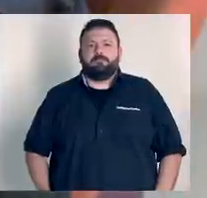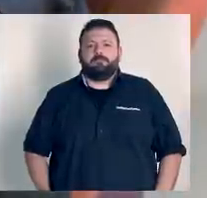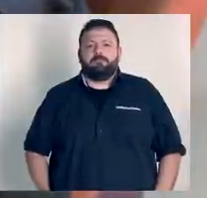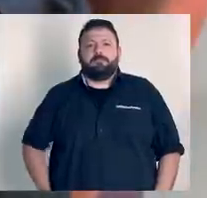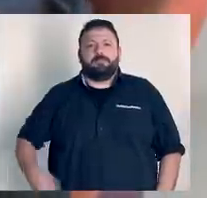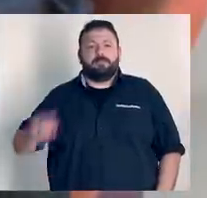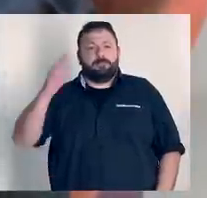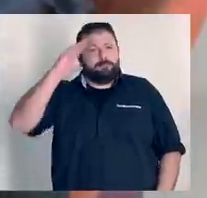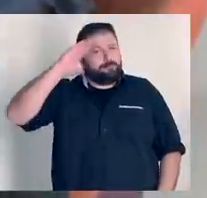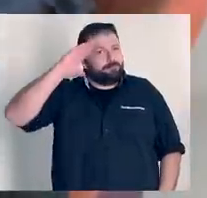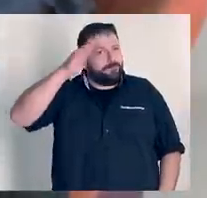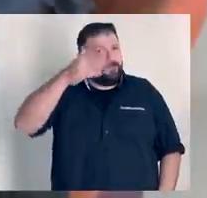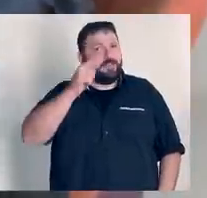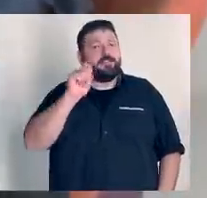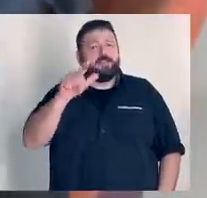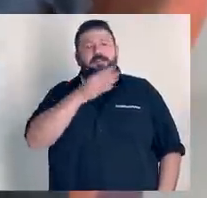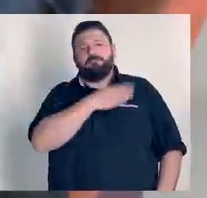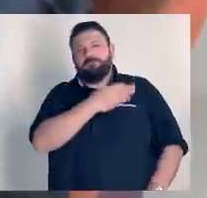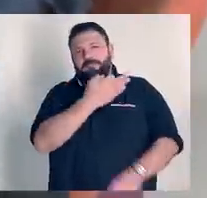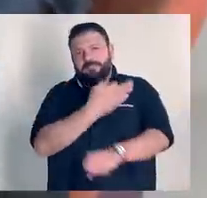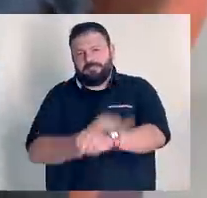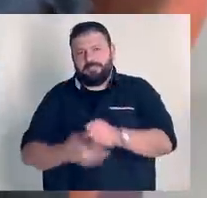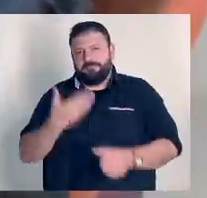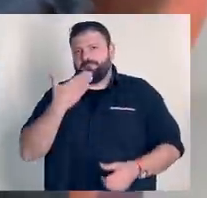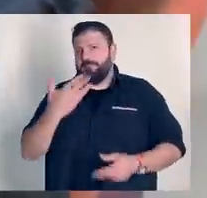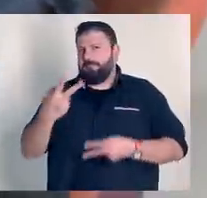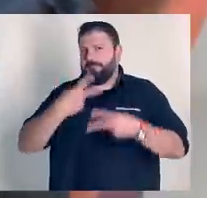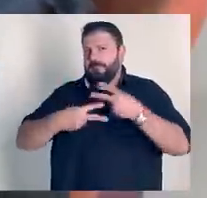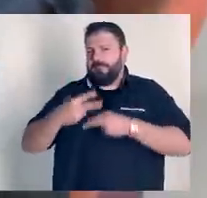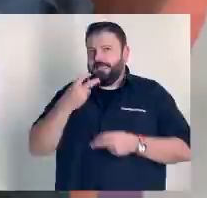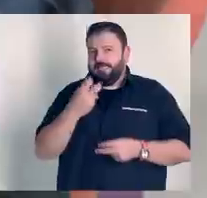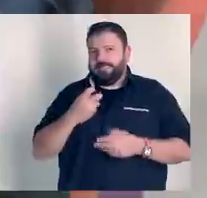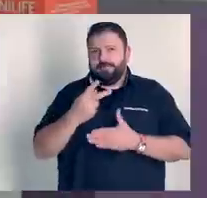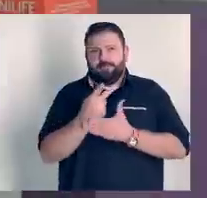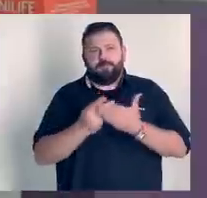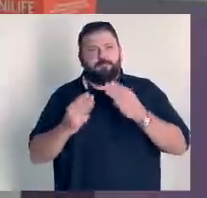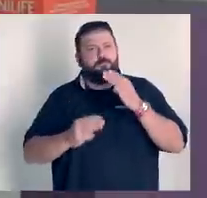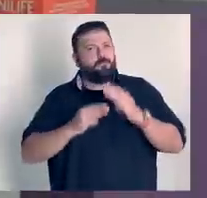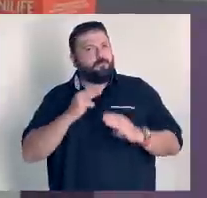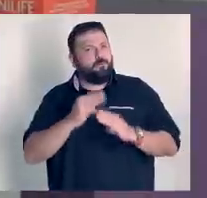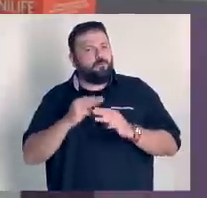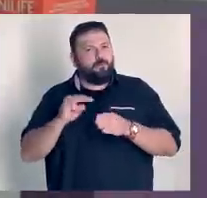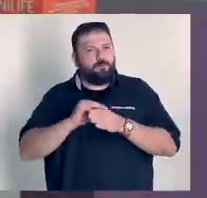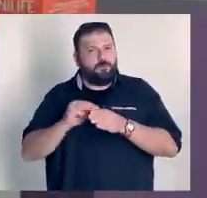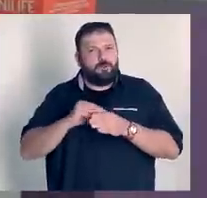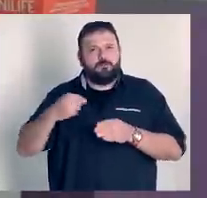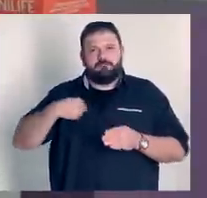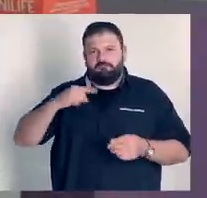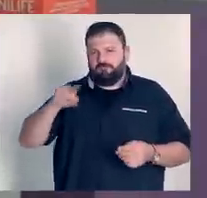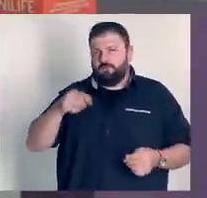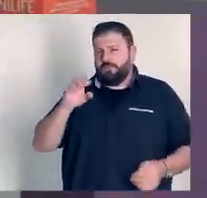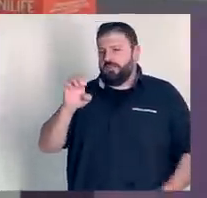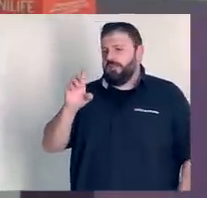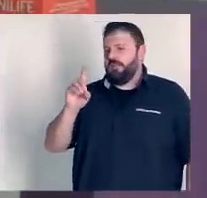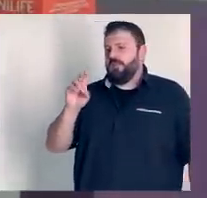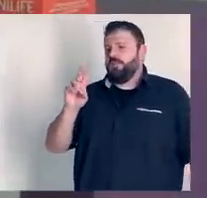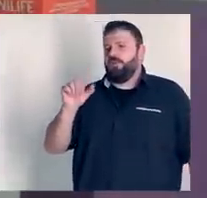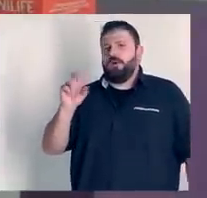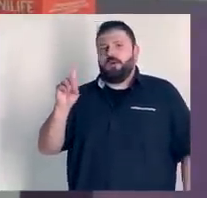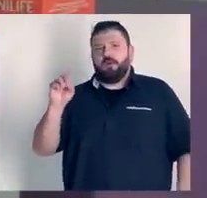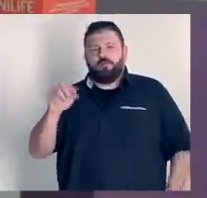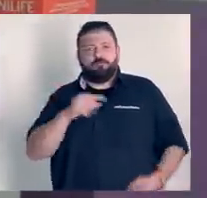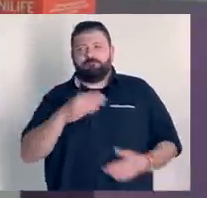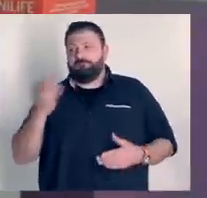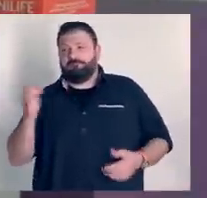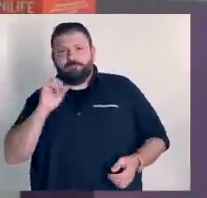Hola, ¿qué tal? Muy buenas tardes y bienvenidos a una emisión más de este su programa Mundo Morado. Yo soy Eduardo Beas y aquí a mi lado Claudia